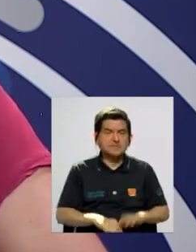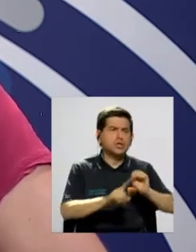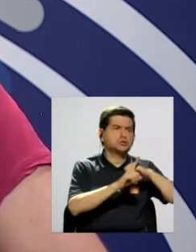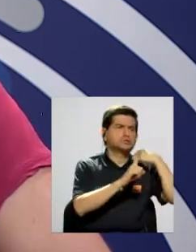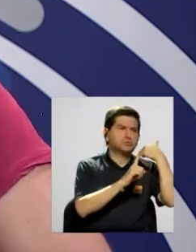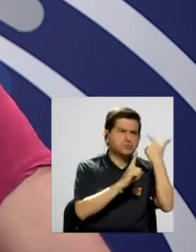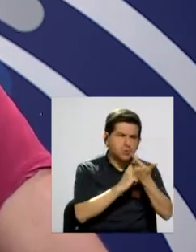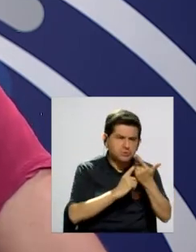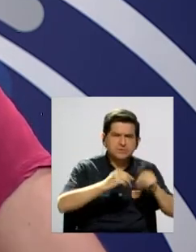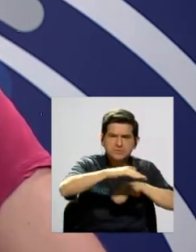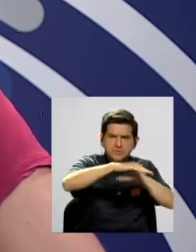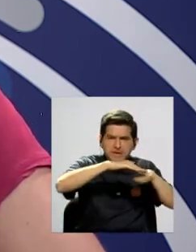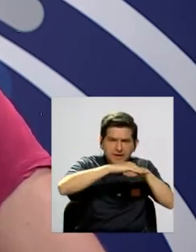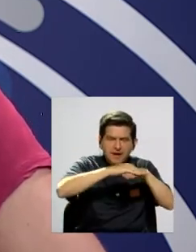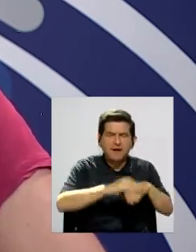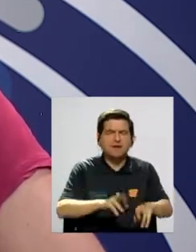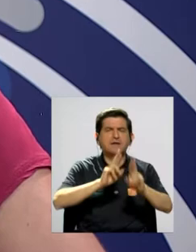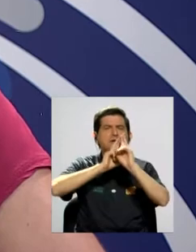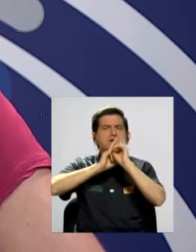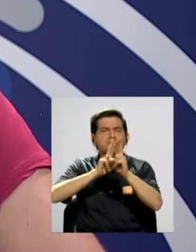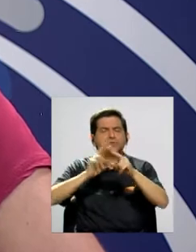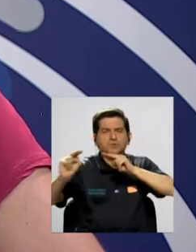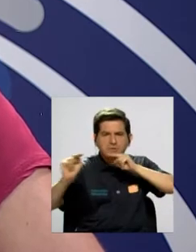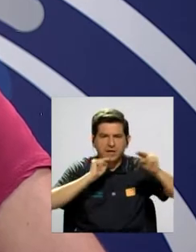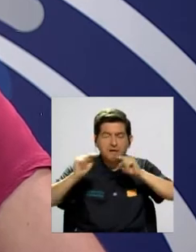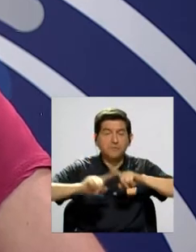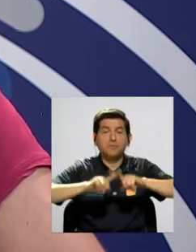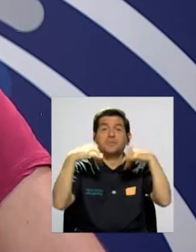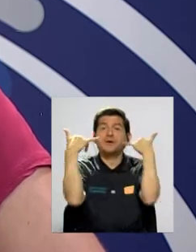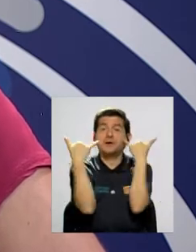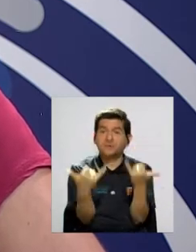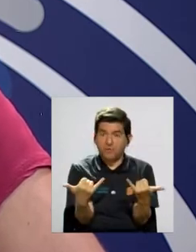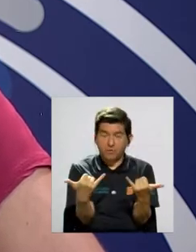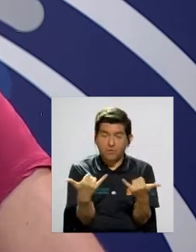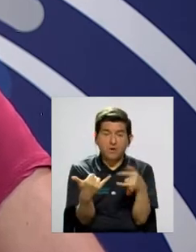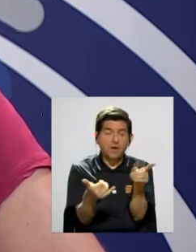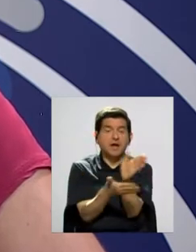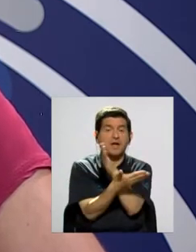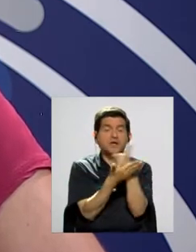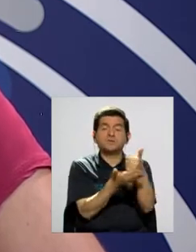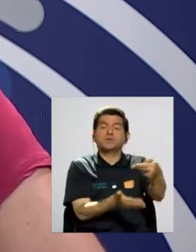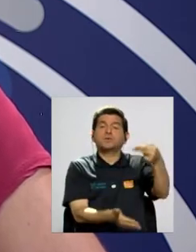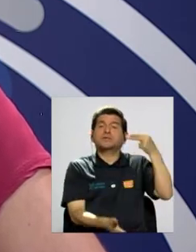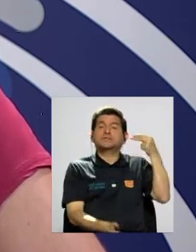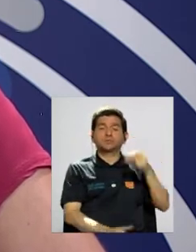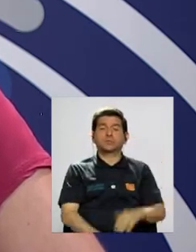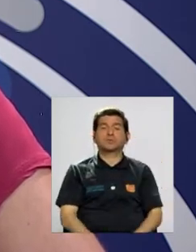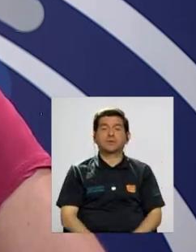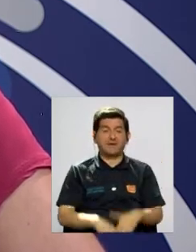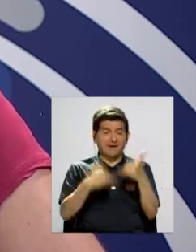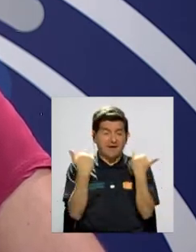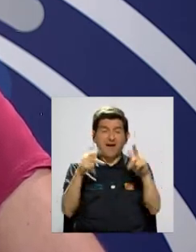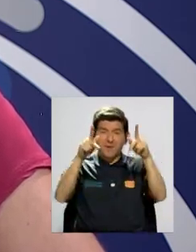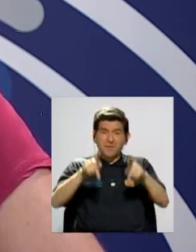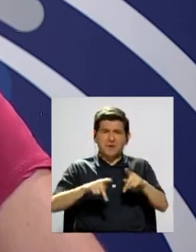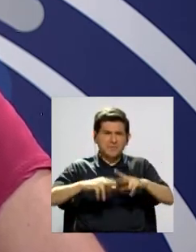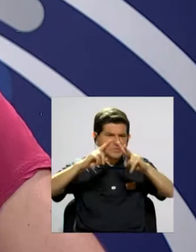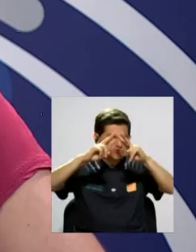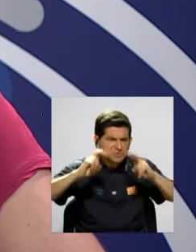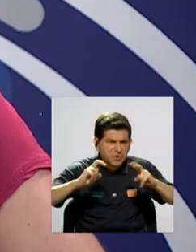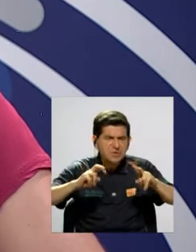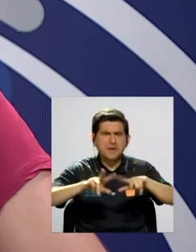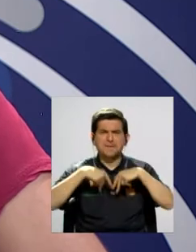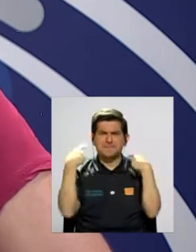sociales, son producto, digamos, de esas negociaciones, pero ahorita eso es parte de la historia. Ahorita la gente juzga por lo